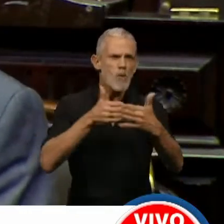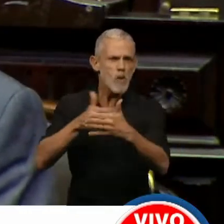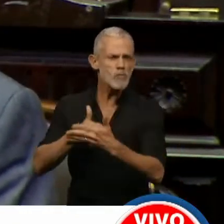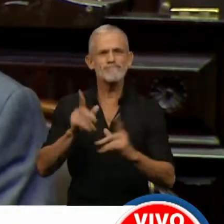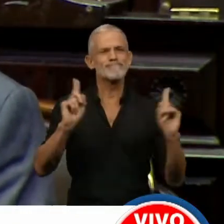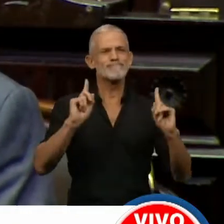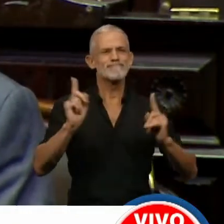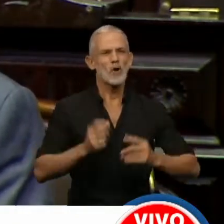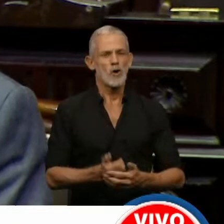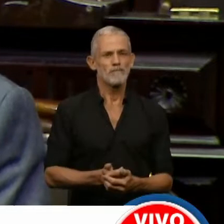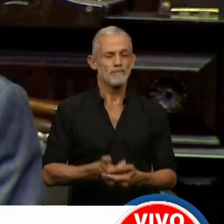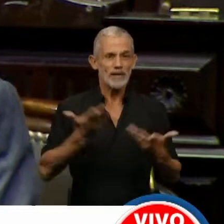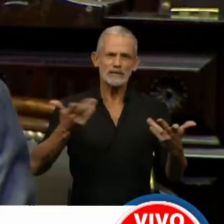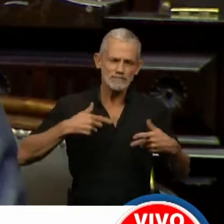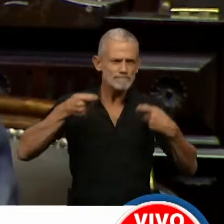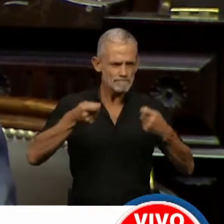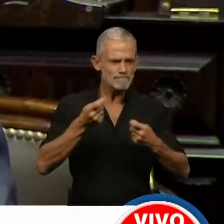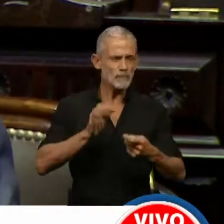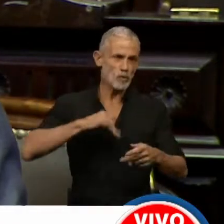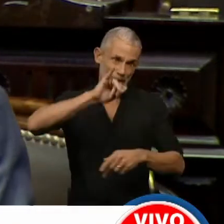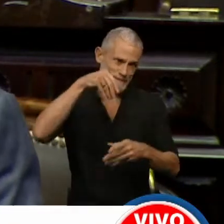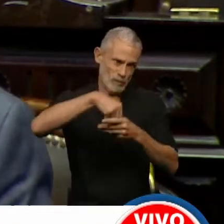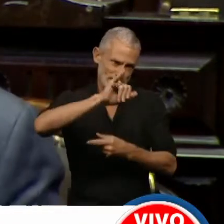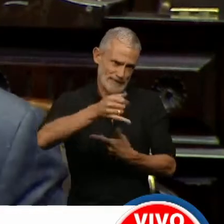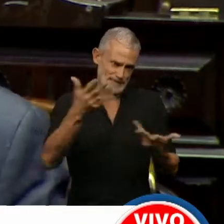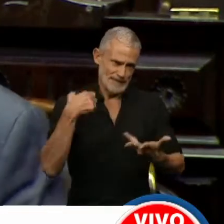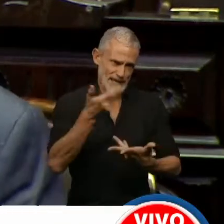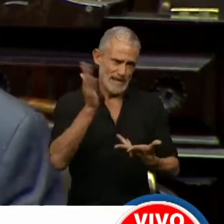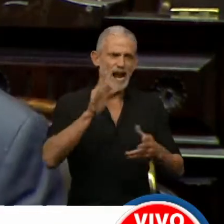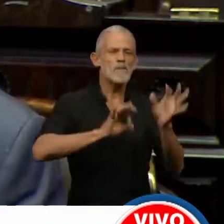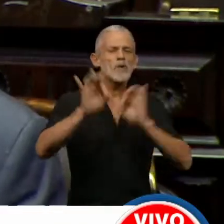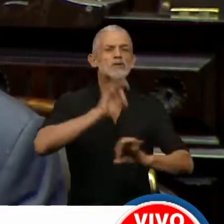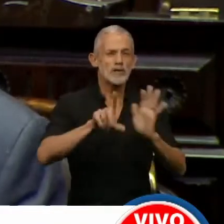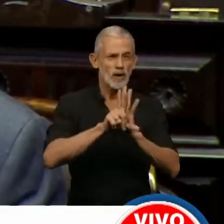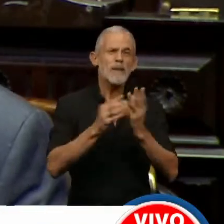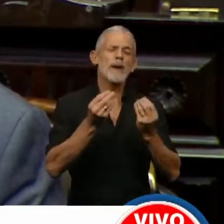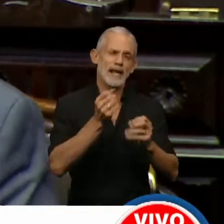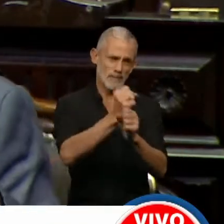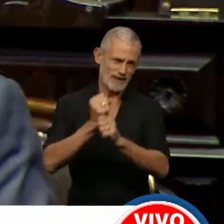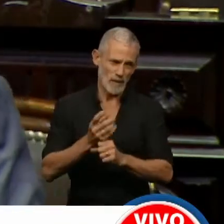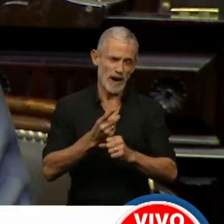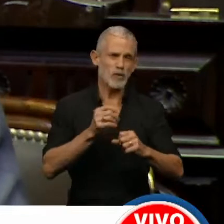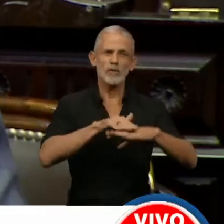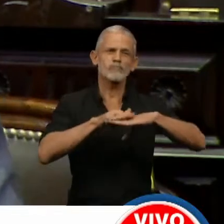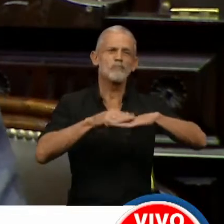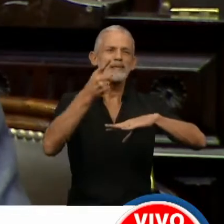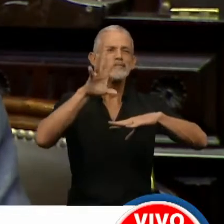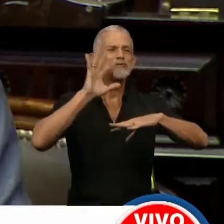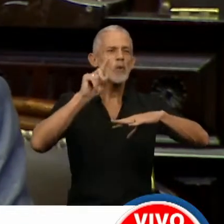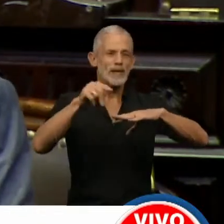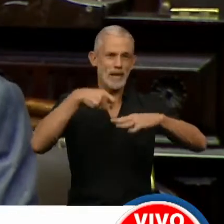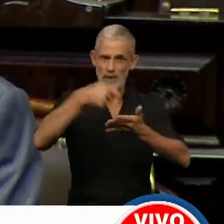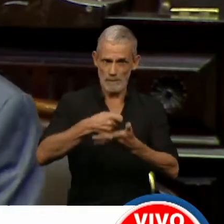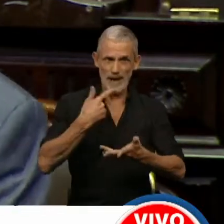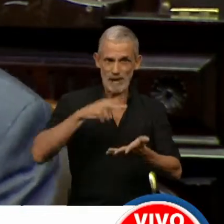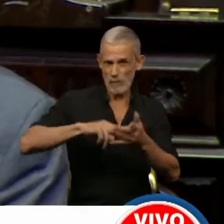hasta ahora. Así que insisto, vamos a acompañar en general el proyecto para que los trabajadores que ganen hasta 150.000 pesos no paguen